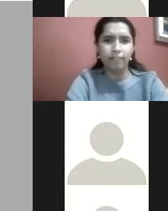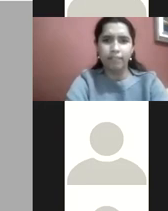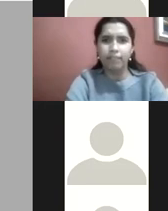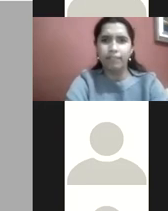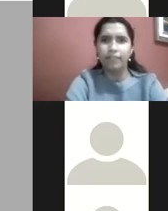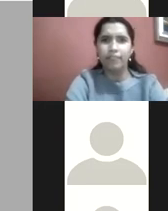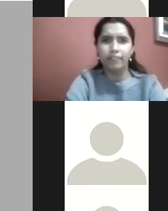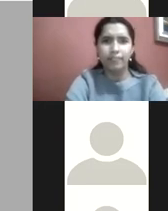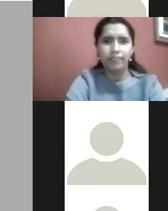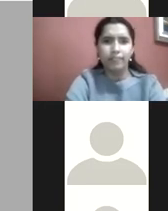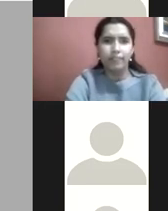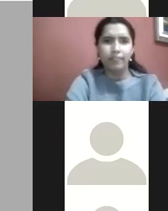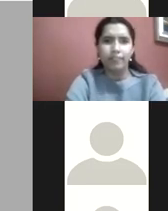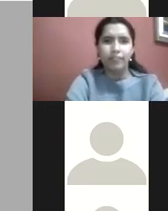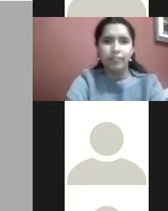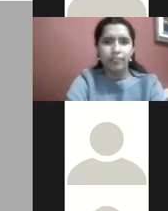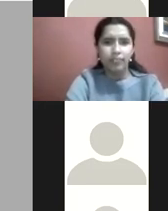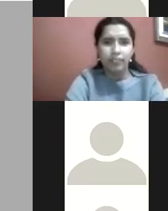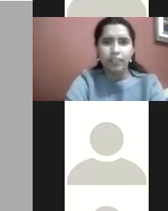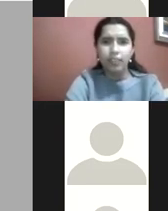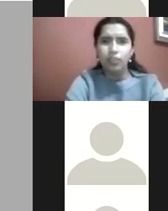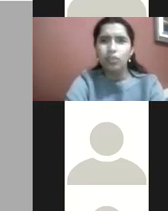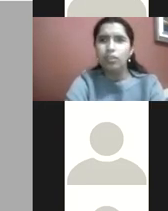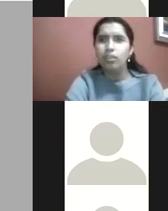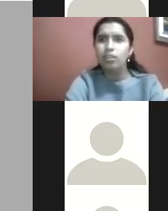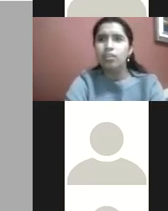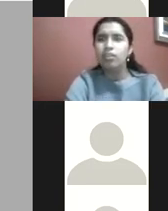cómo vendrían siendo la estructura de los ejercicios.